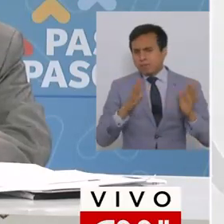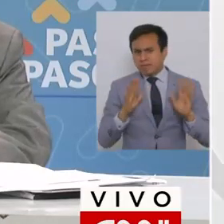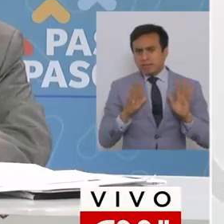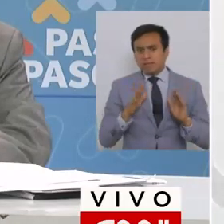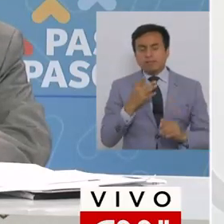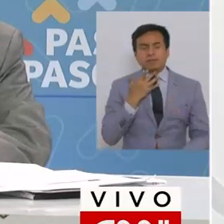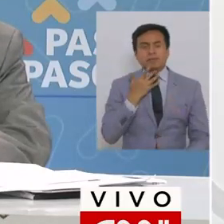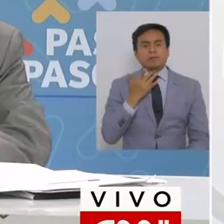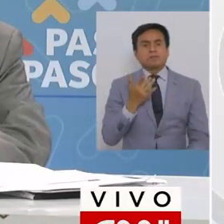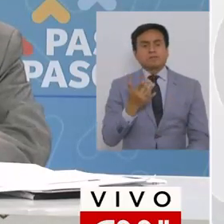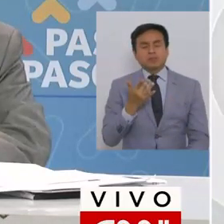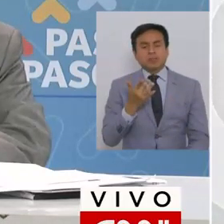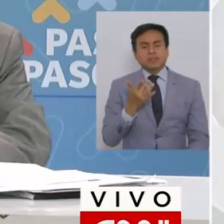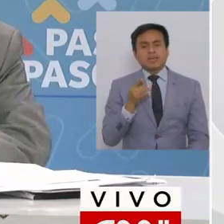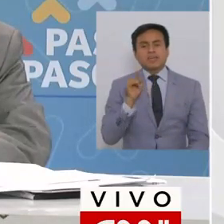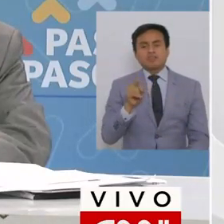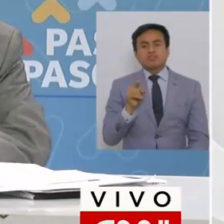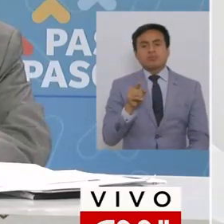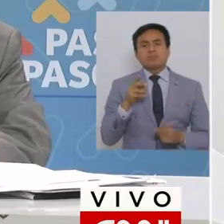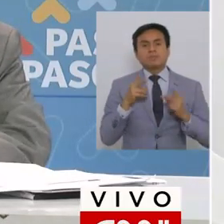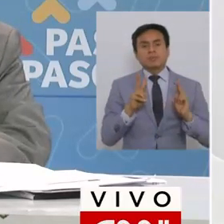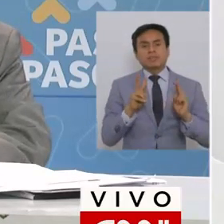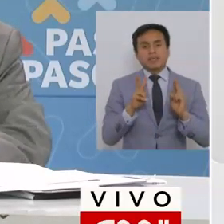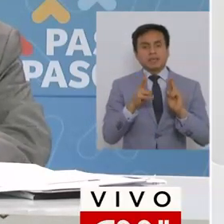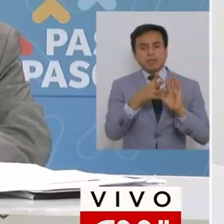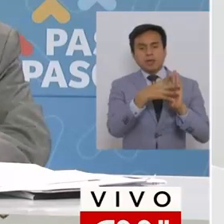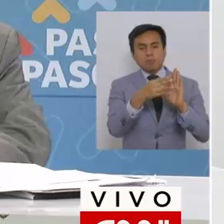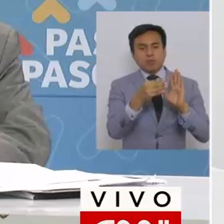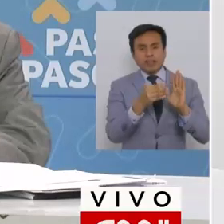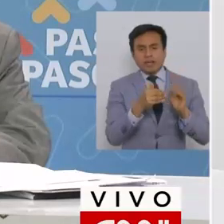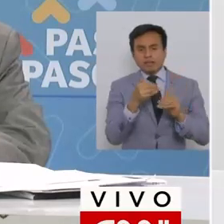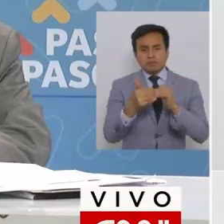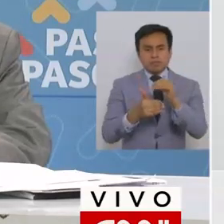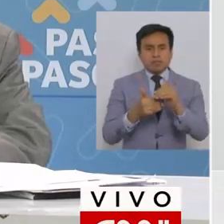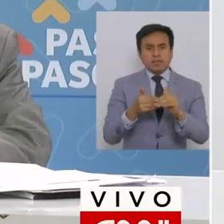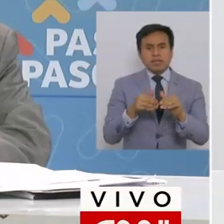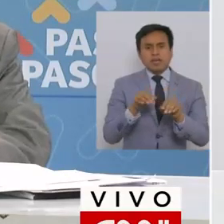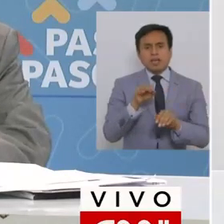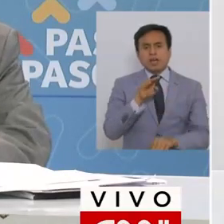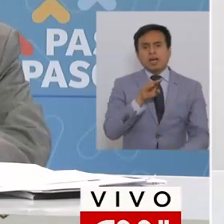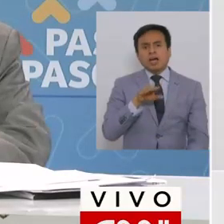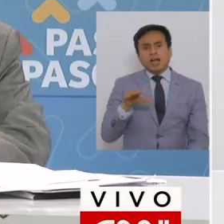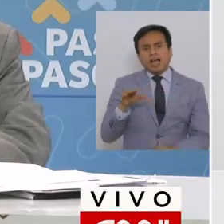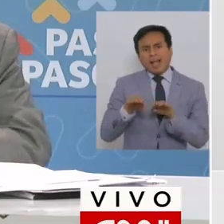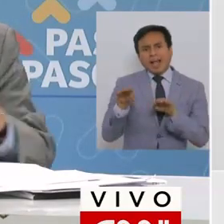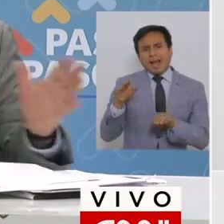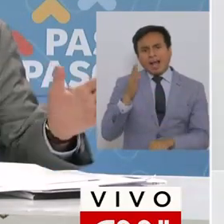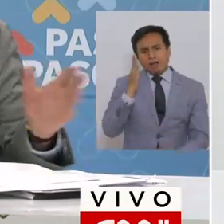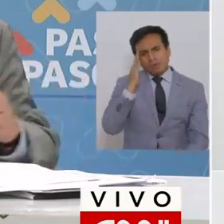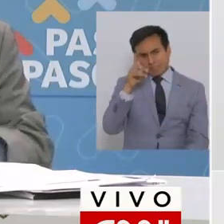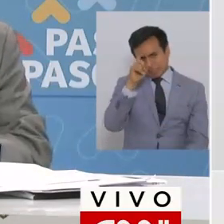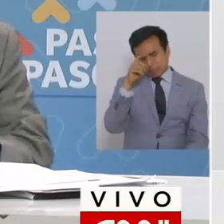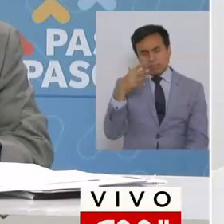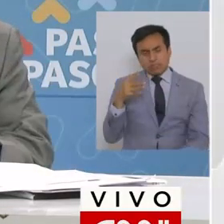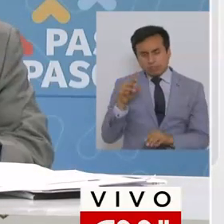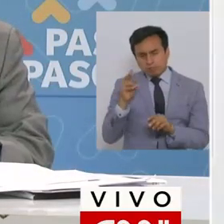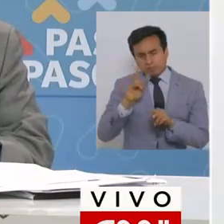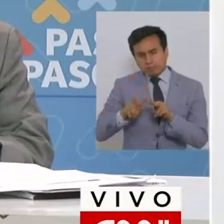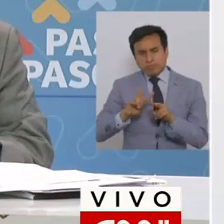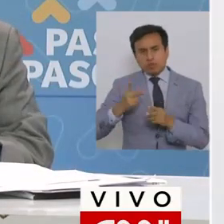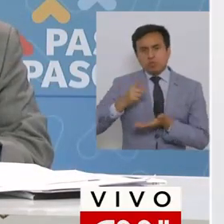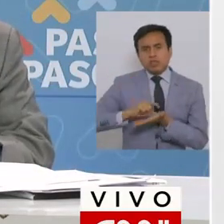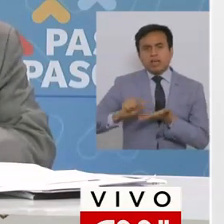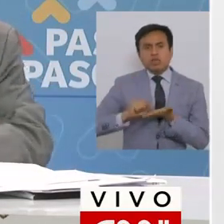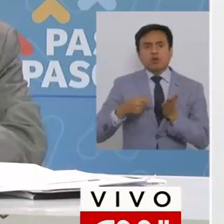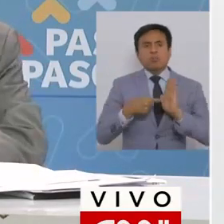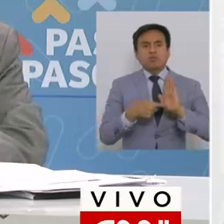¿Por qué? Porque eso es lo que nos permite modelar el aumento de camas. Ahora, el subsecretario acaba de mostrar una